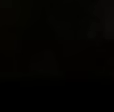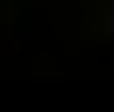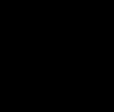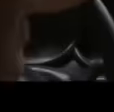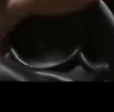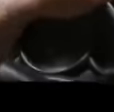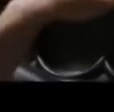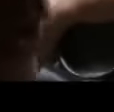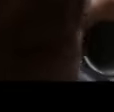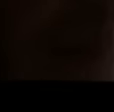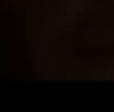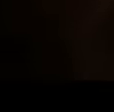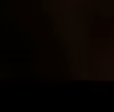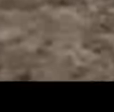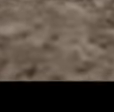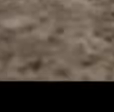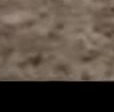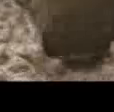y